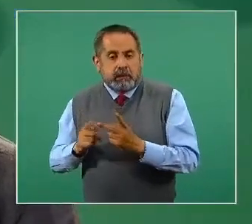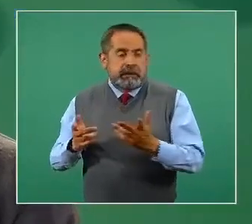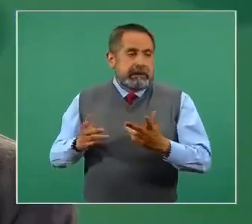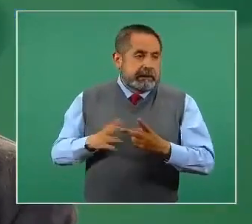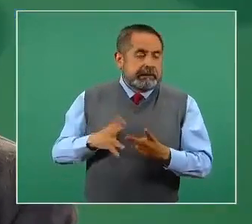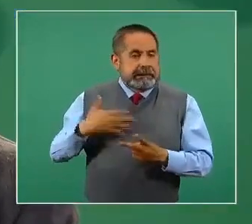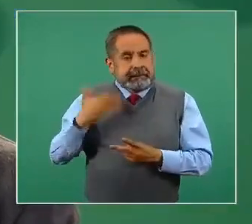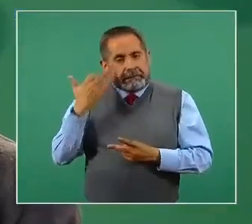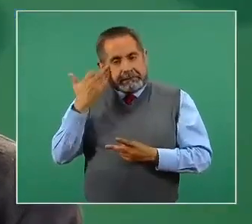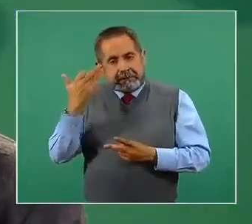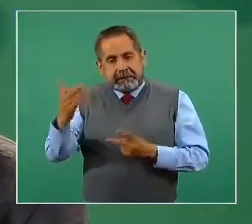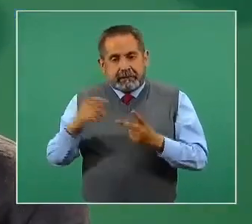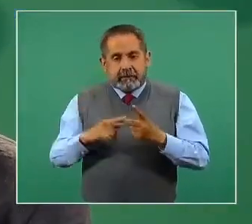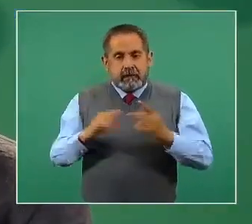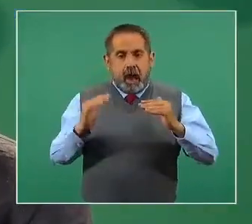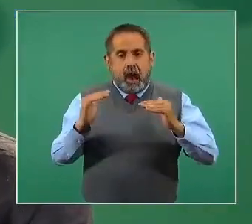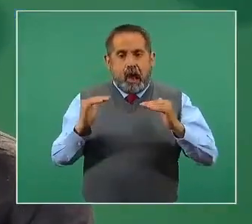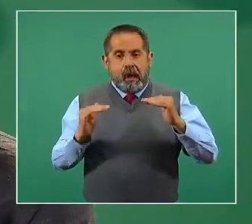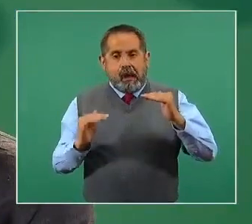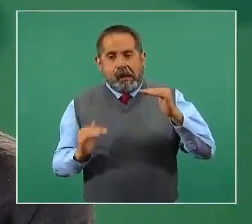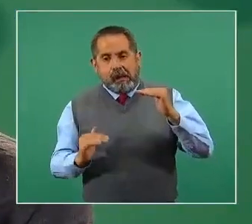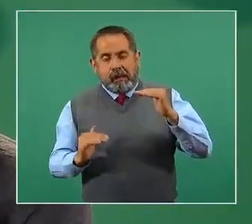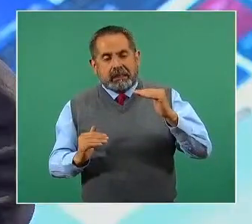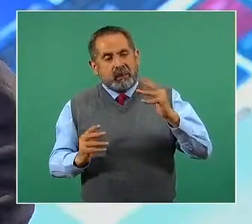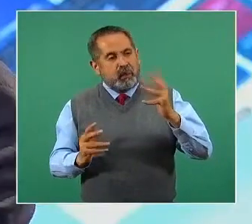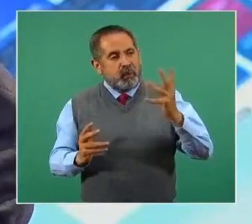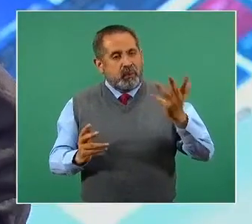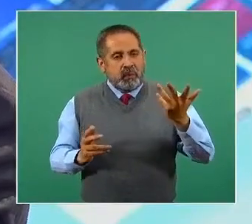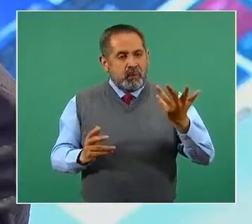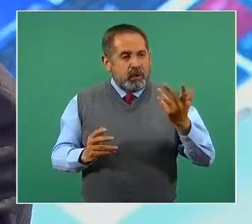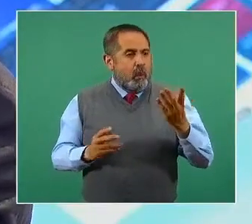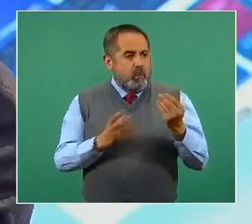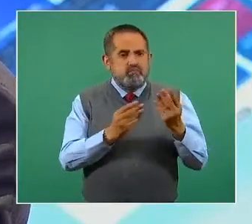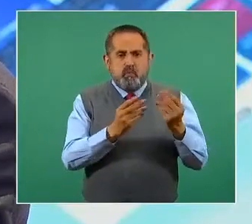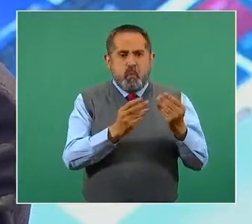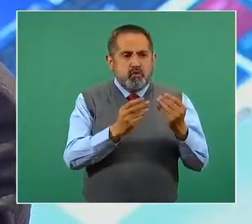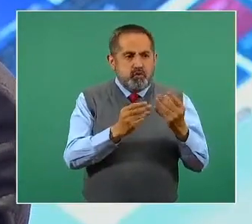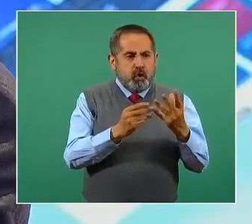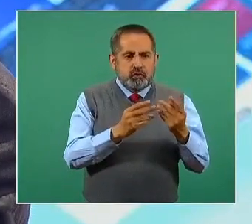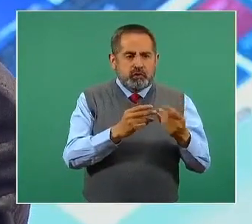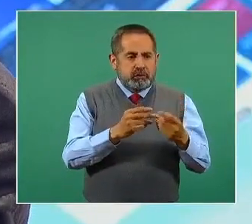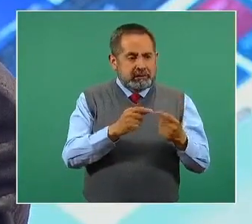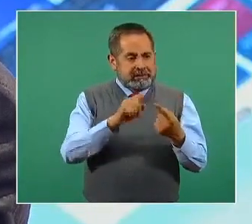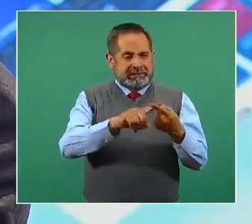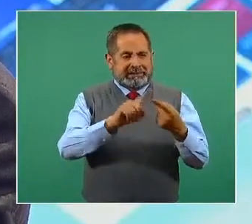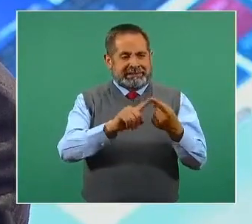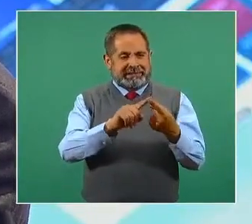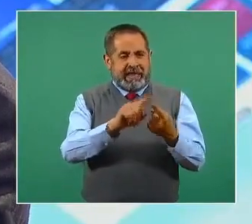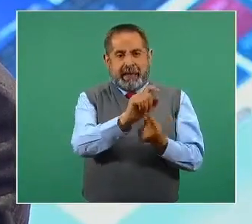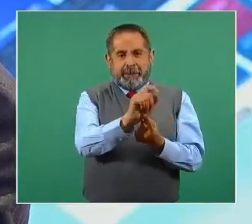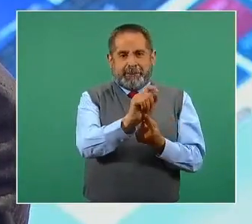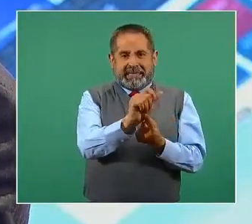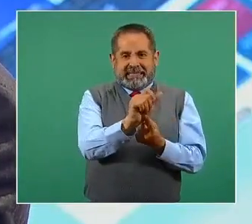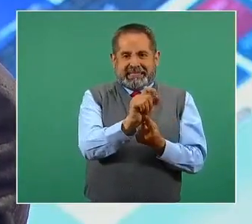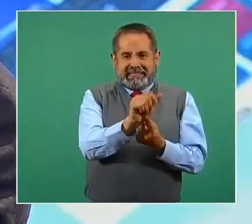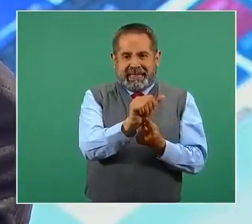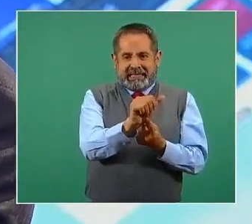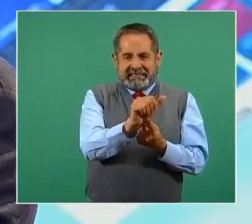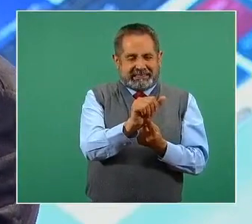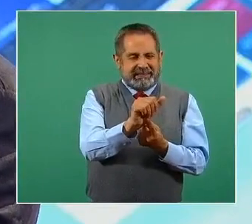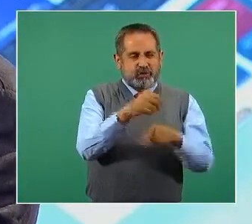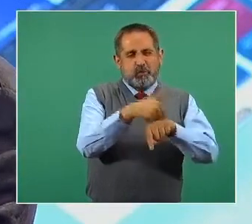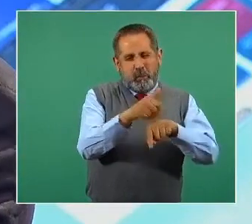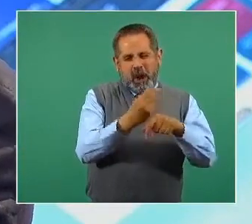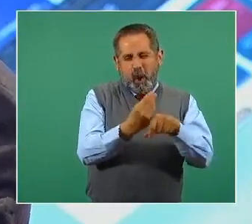meses, se desfasó la cantidad de primeras dosis que se lograron fabricar